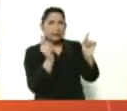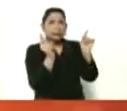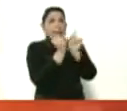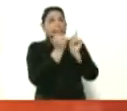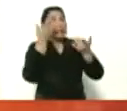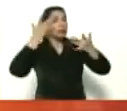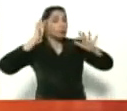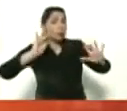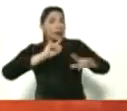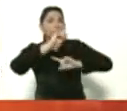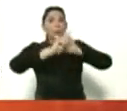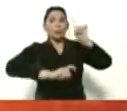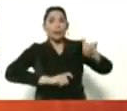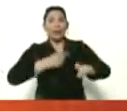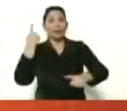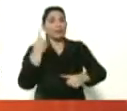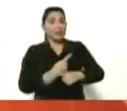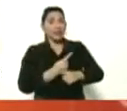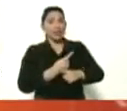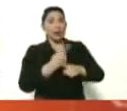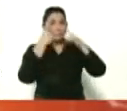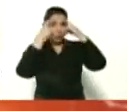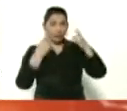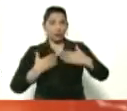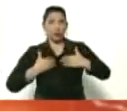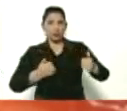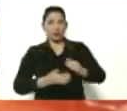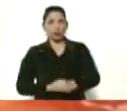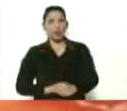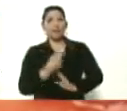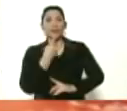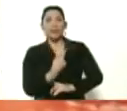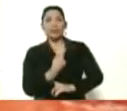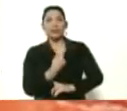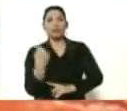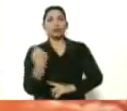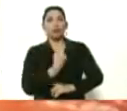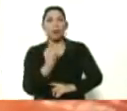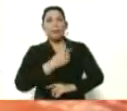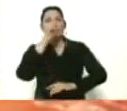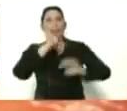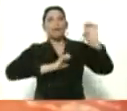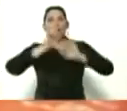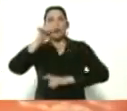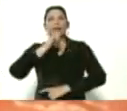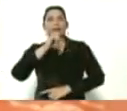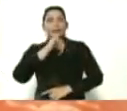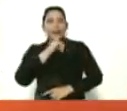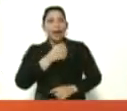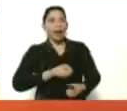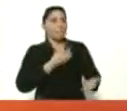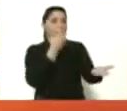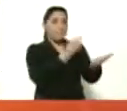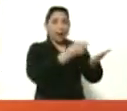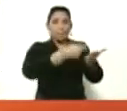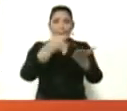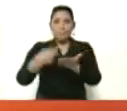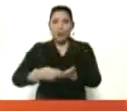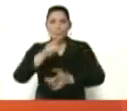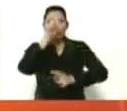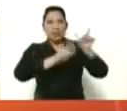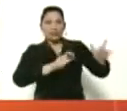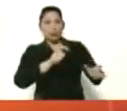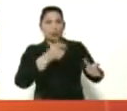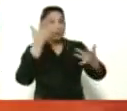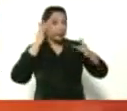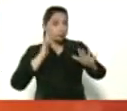supuesto formulario que tenían que llenar los profesionales de salud, dice que van a evaluar a quién le van a entregar ese incentivo y resulta